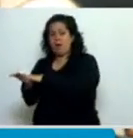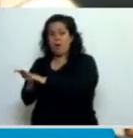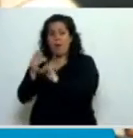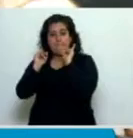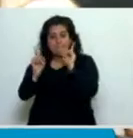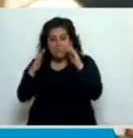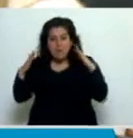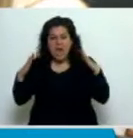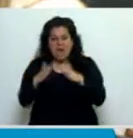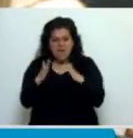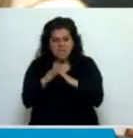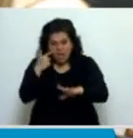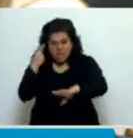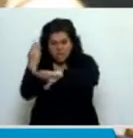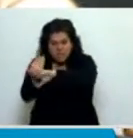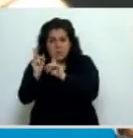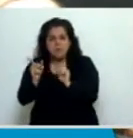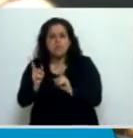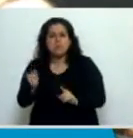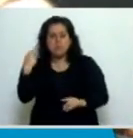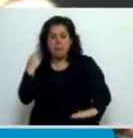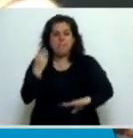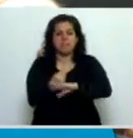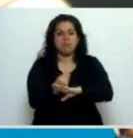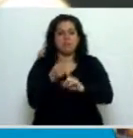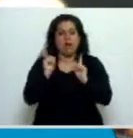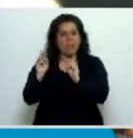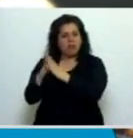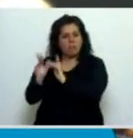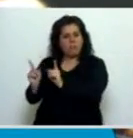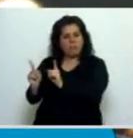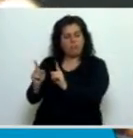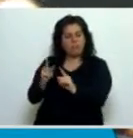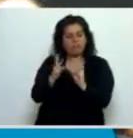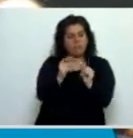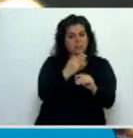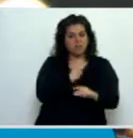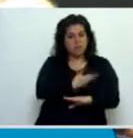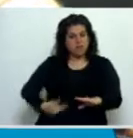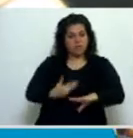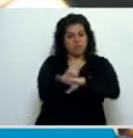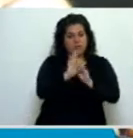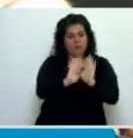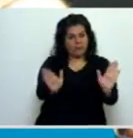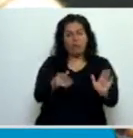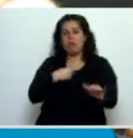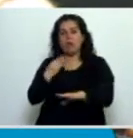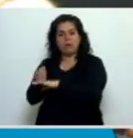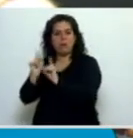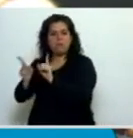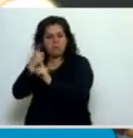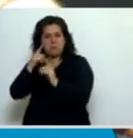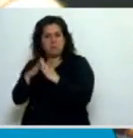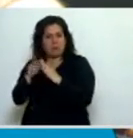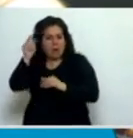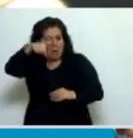la misma casa en la que vivía cuando llegó a la presidencia de la Nación. ¿Qué es lo que pasó después en la Argentina? Esa es la historia conocida de los que tenemos